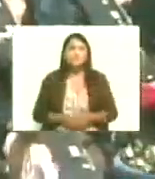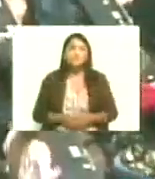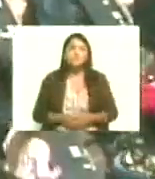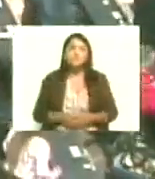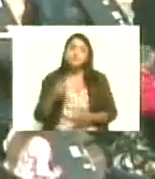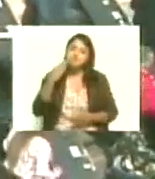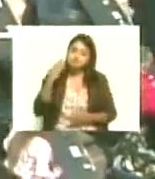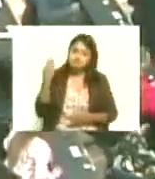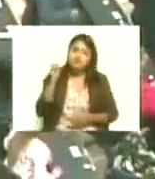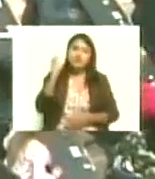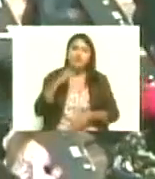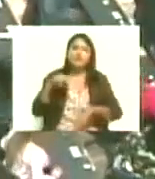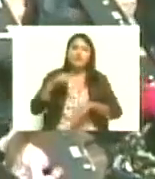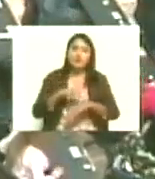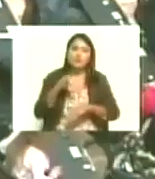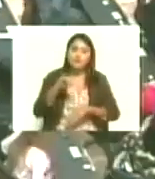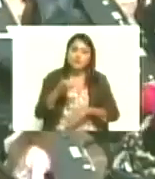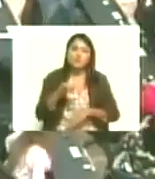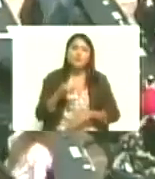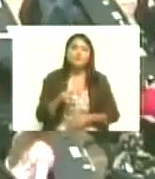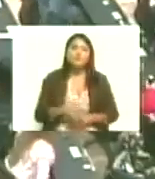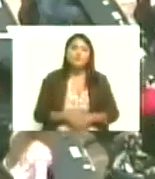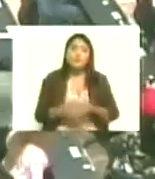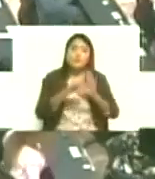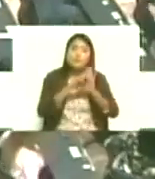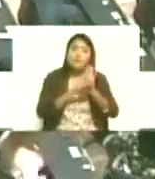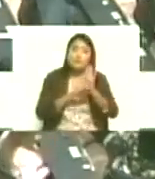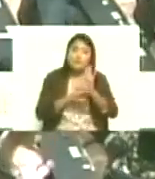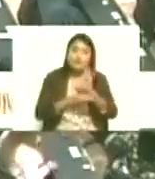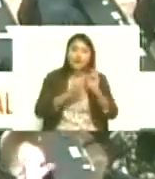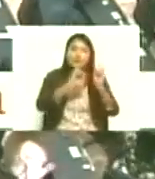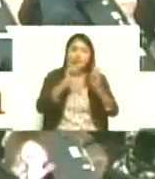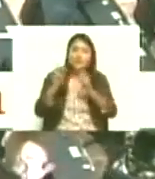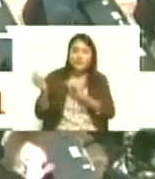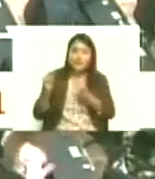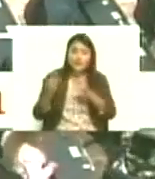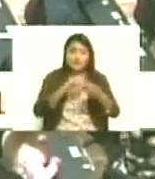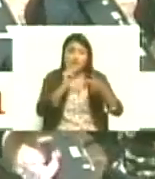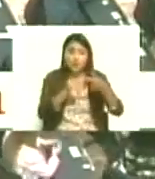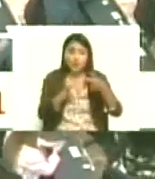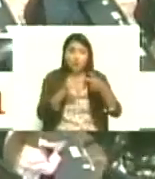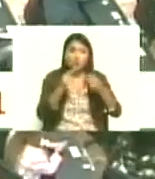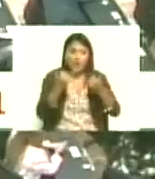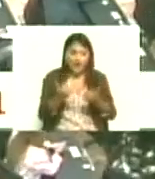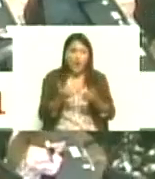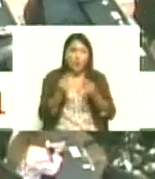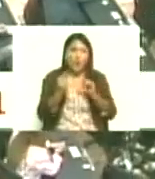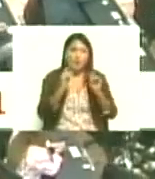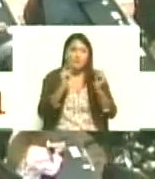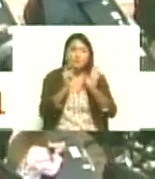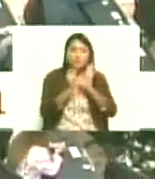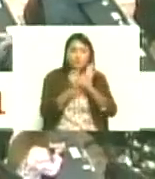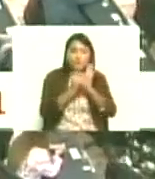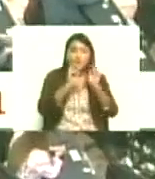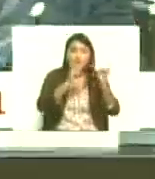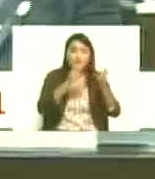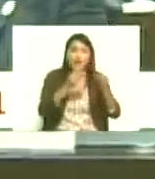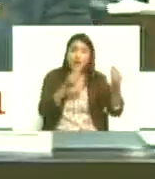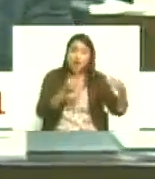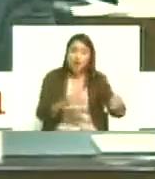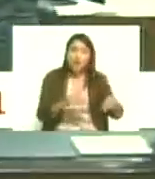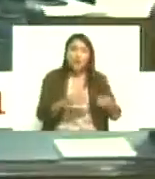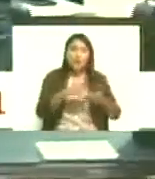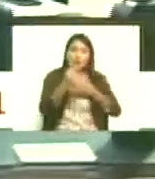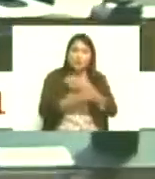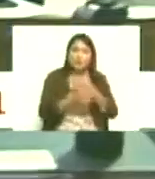Parlamento venezolano pues tiene una amplia agenda de debate. En el segundo punto, que es el que se desarrolla en este momento, es un proyecto de acuerdo en repudio a